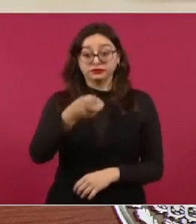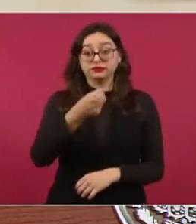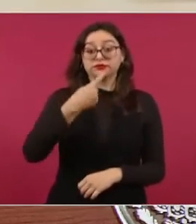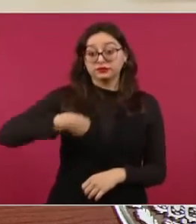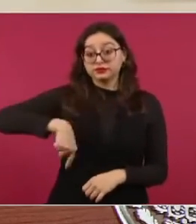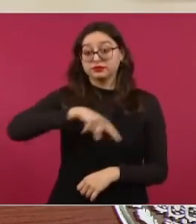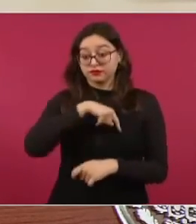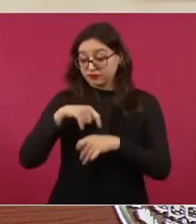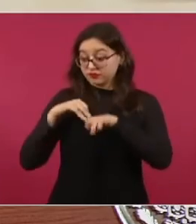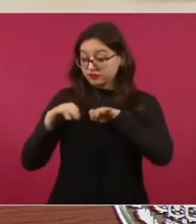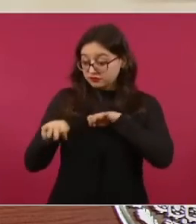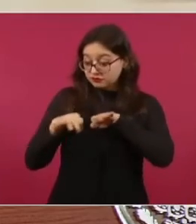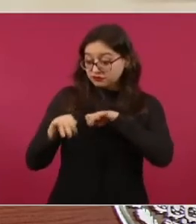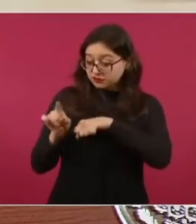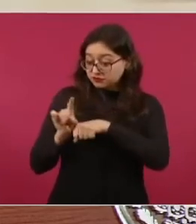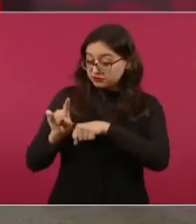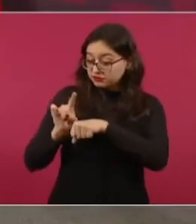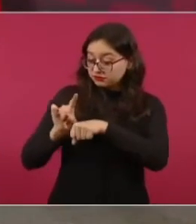avanzando.